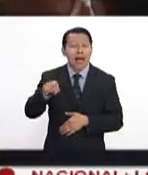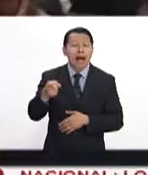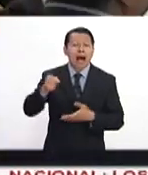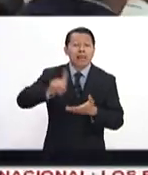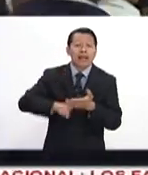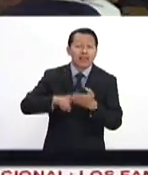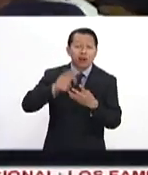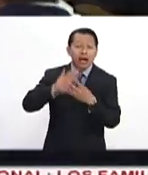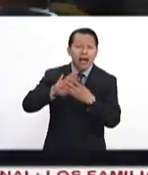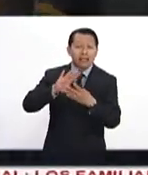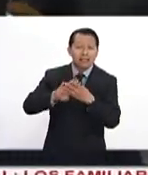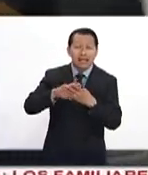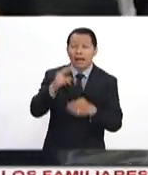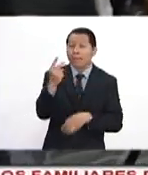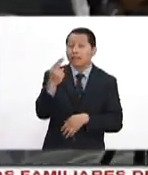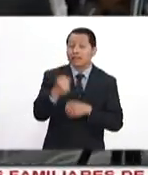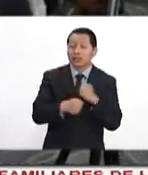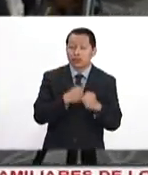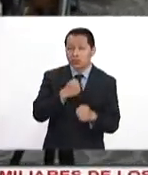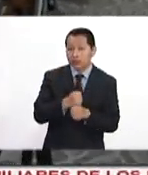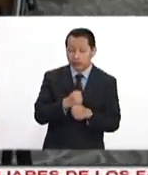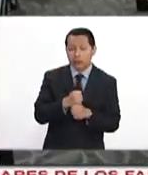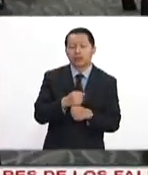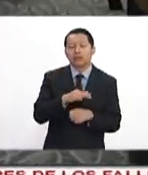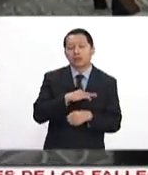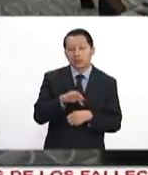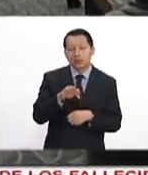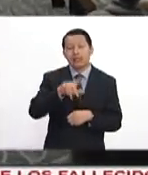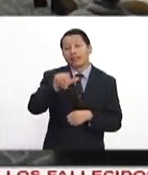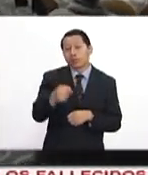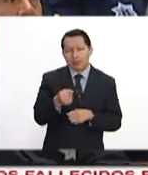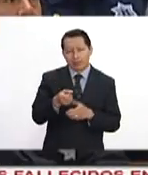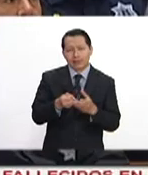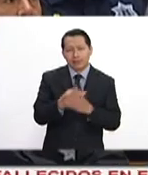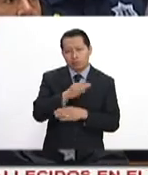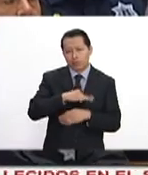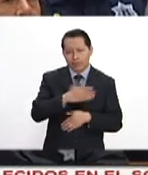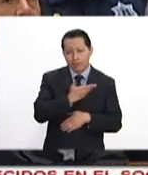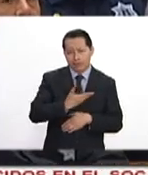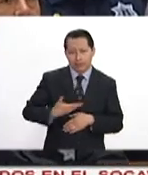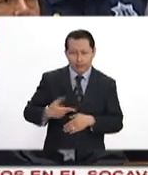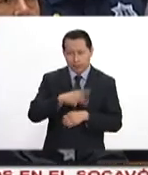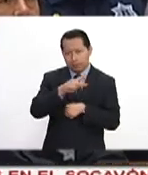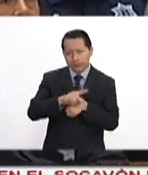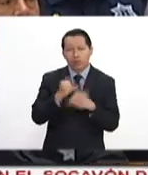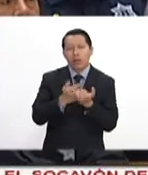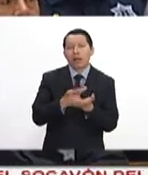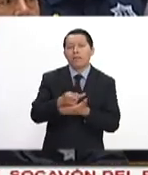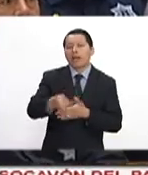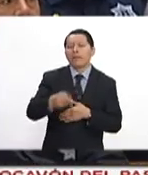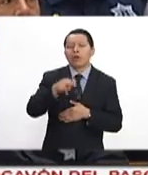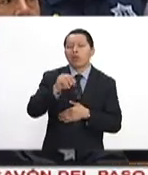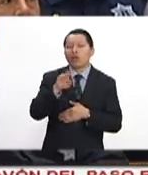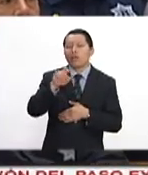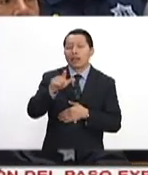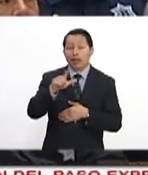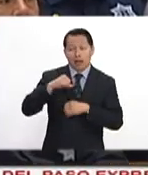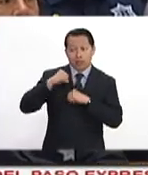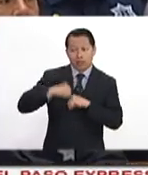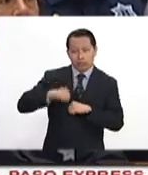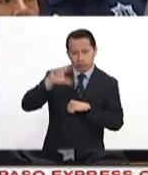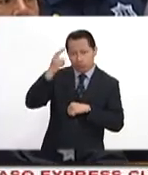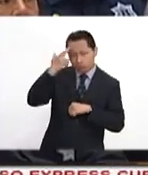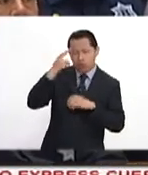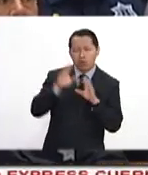años privado de la libertad, preso, y llegó a ser después presidente de su país e incluso premio Nobel. Las autoridades recordaron